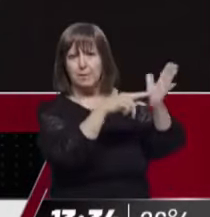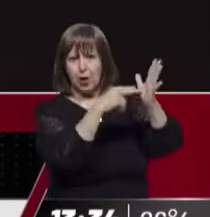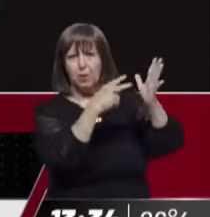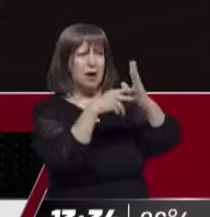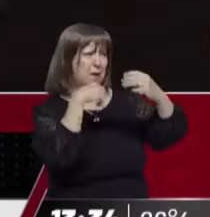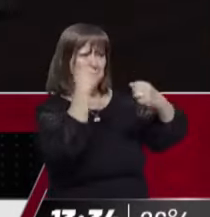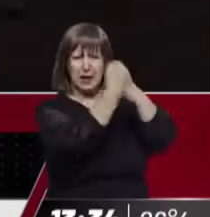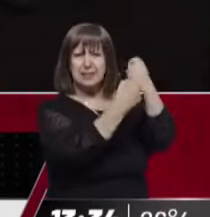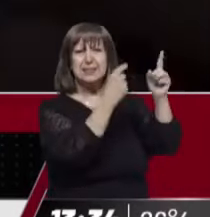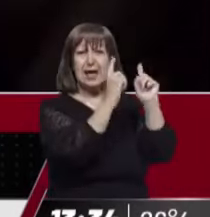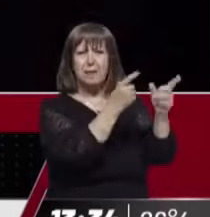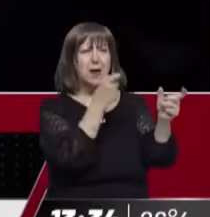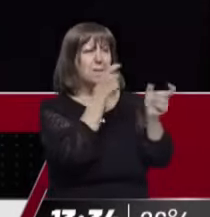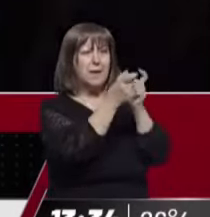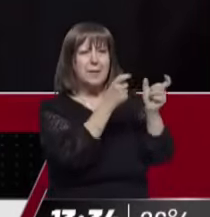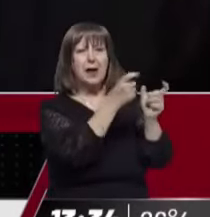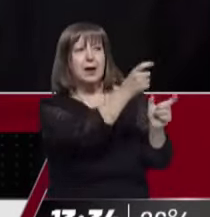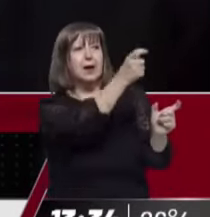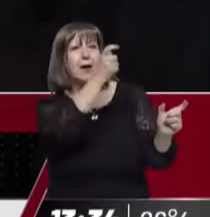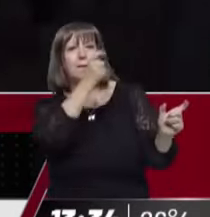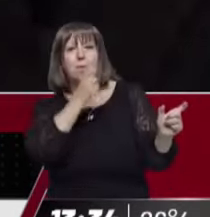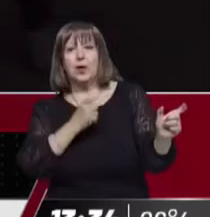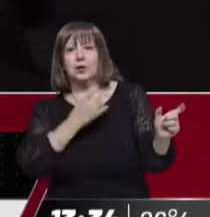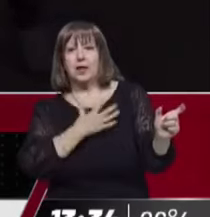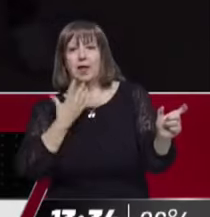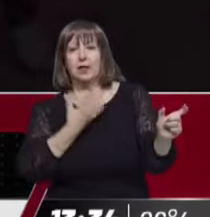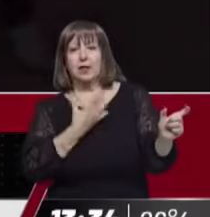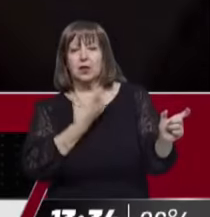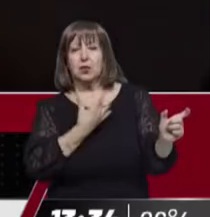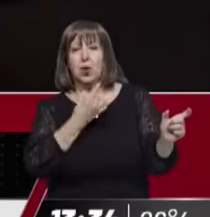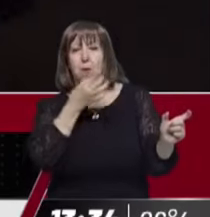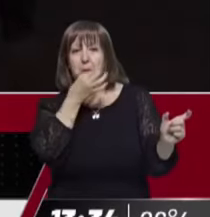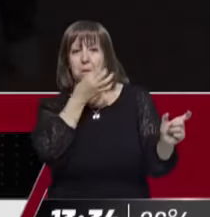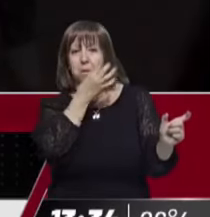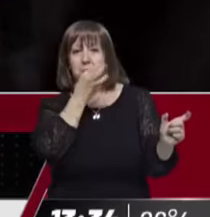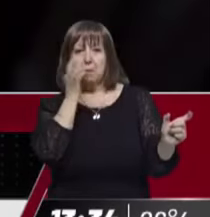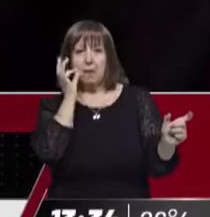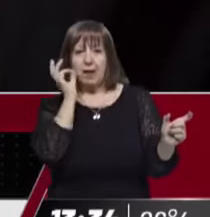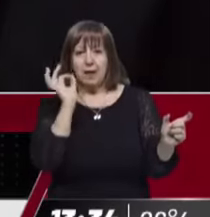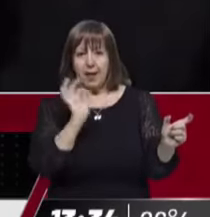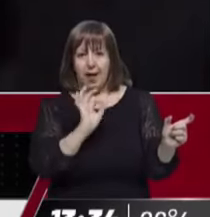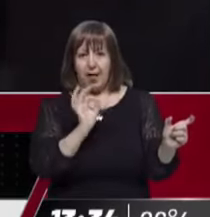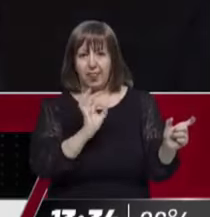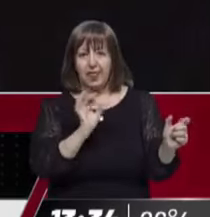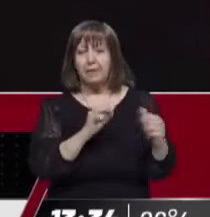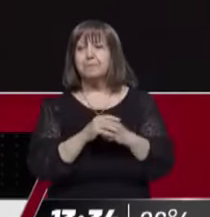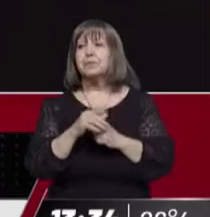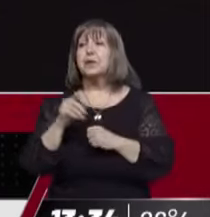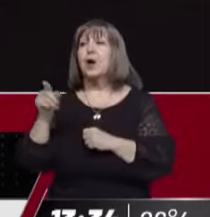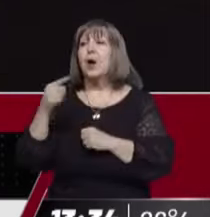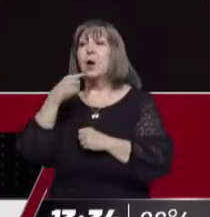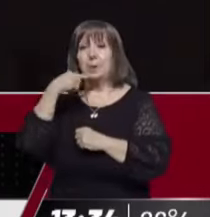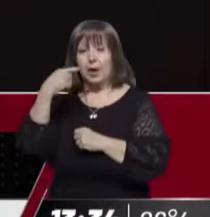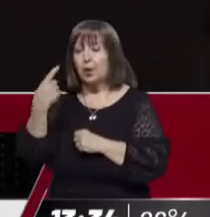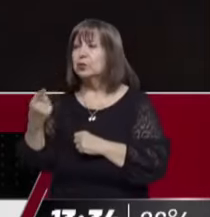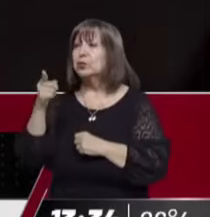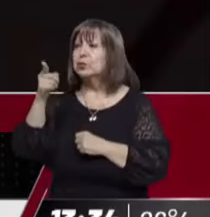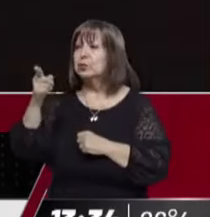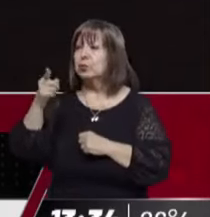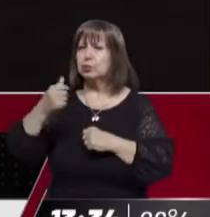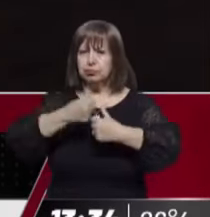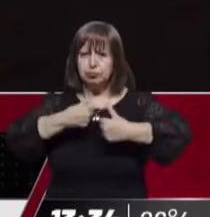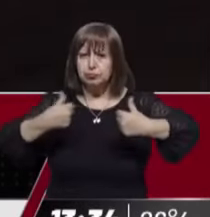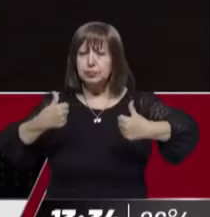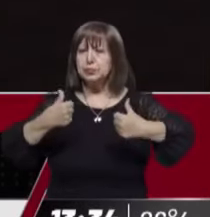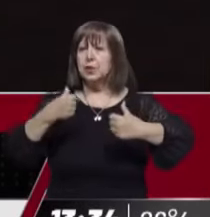ejemplo, esta mañana se reunieron acá temprano. ¿Qué se debe hacer? Sí, estuvimos acá algunos padres en las puertas, lo cual, bueno, nos dijeron